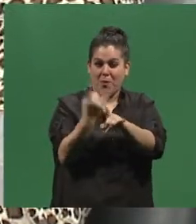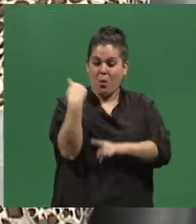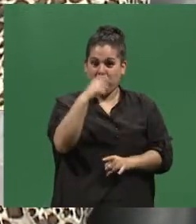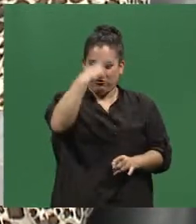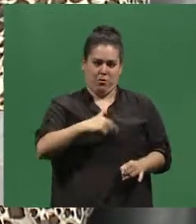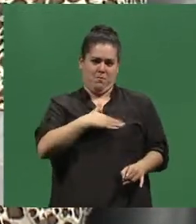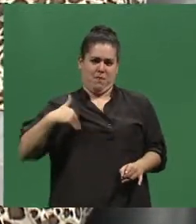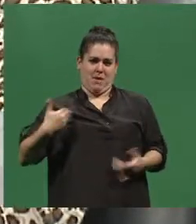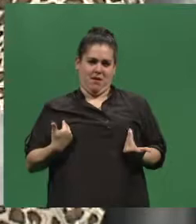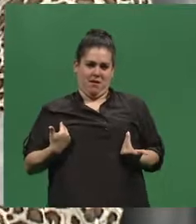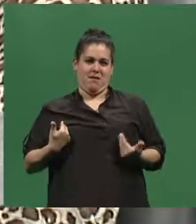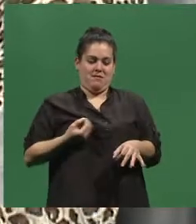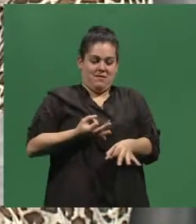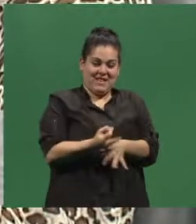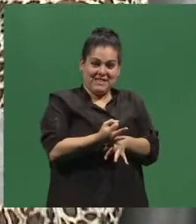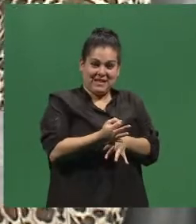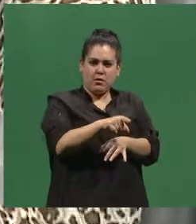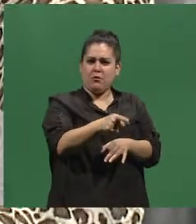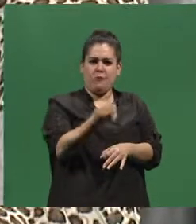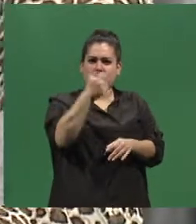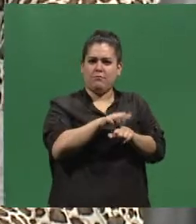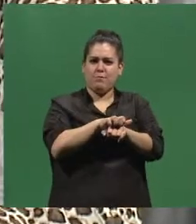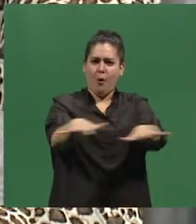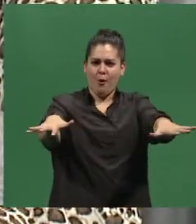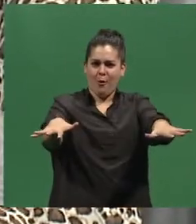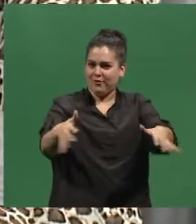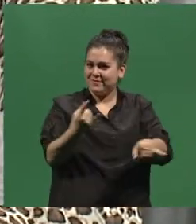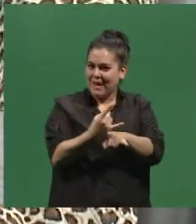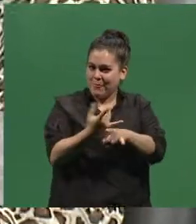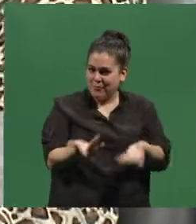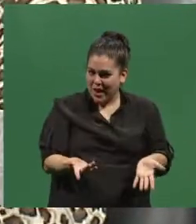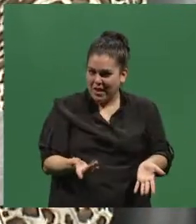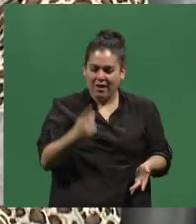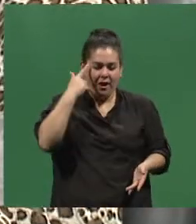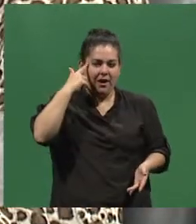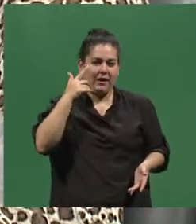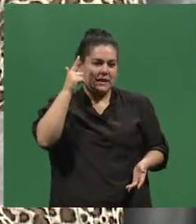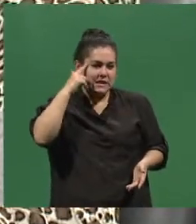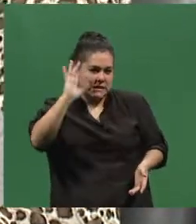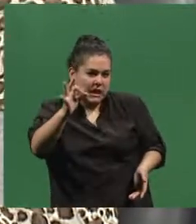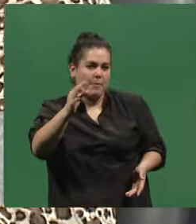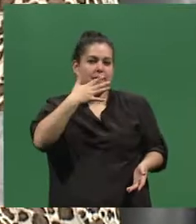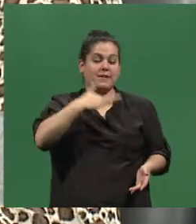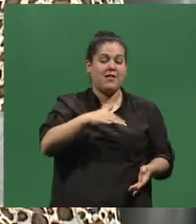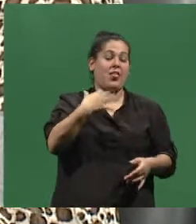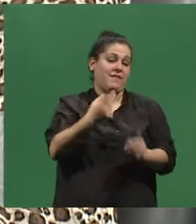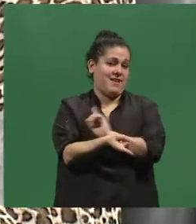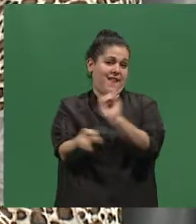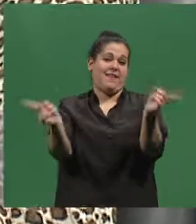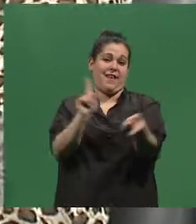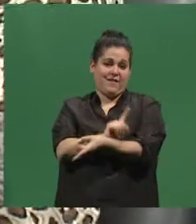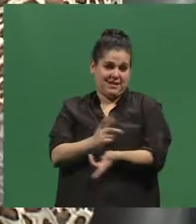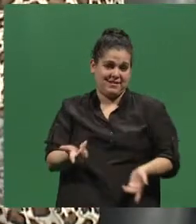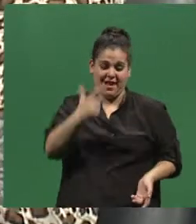nuevo a los chicos, son los primeros en multiplicar esa información en casa, concientizar. Debería ser al revés, en realidad